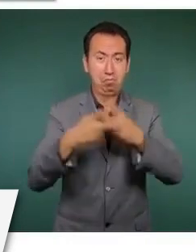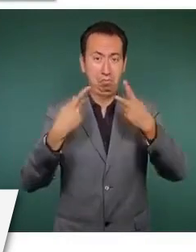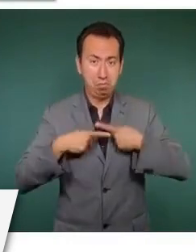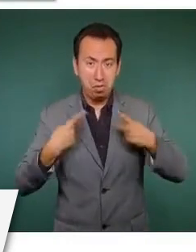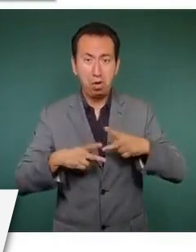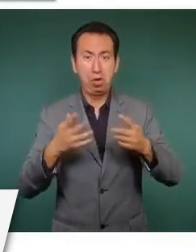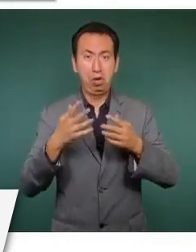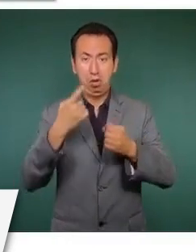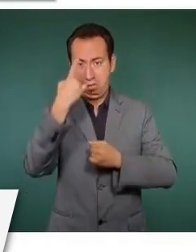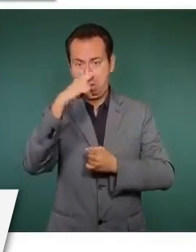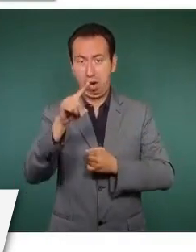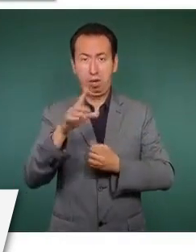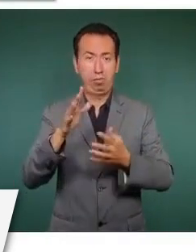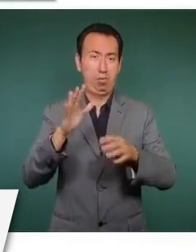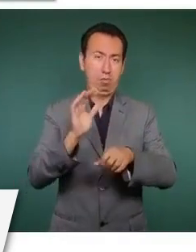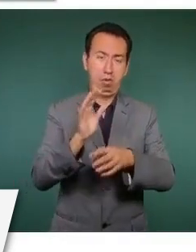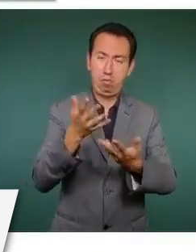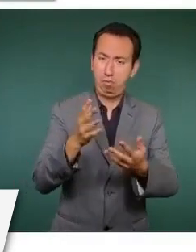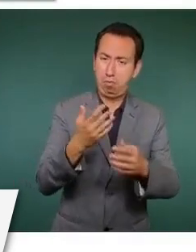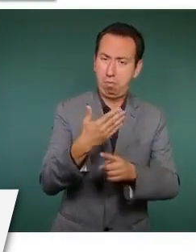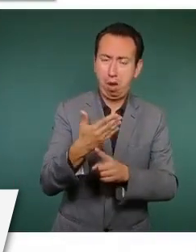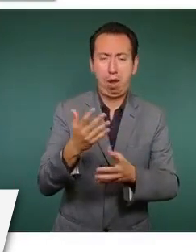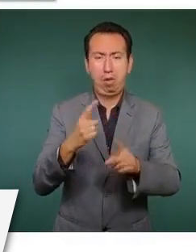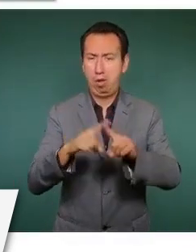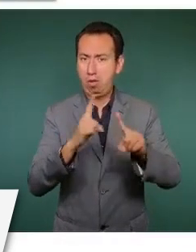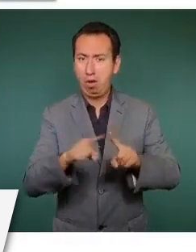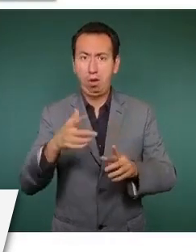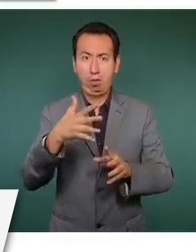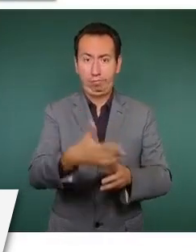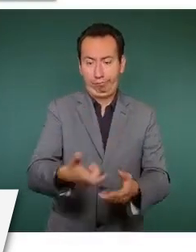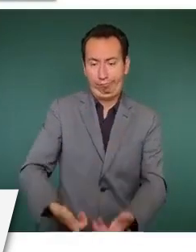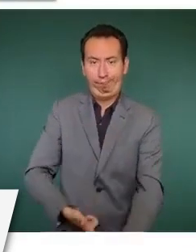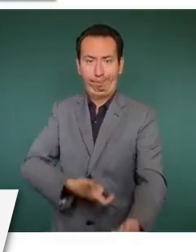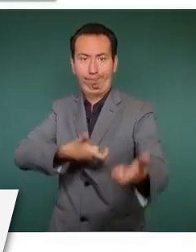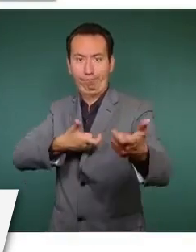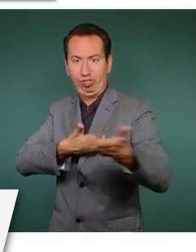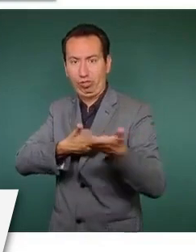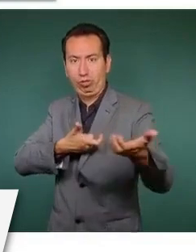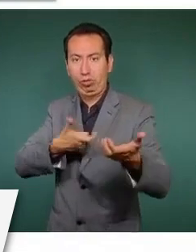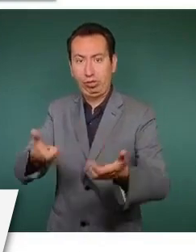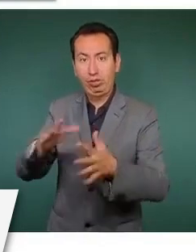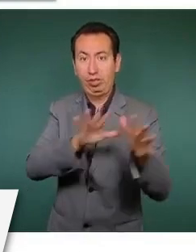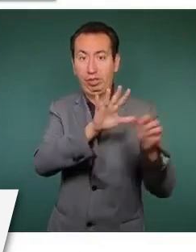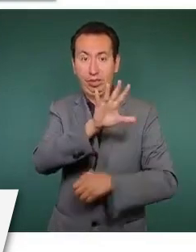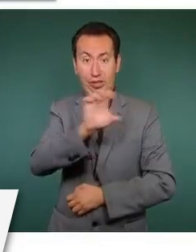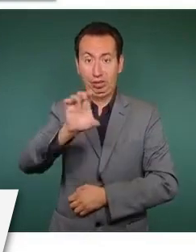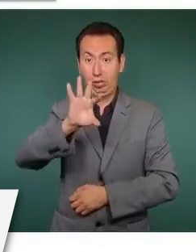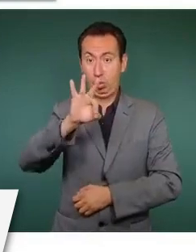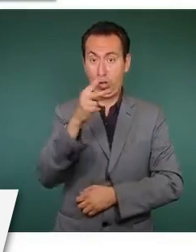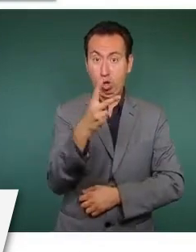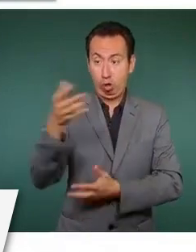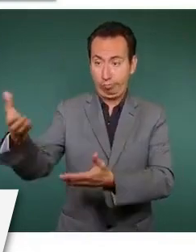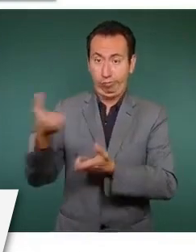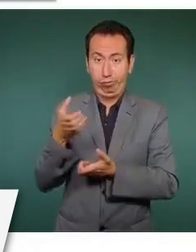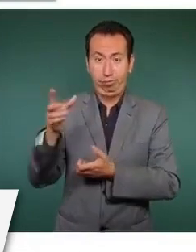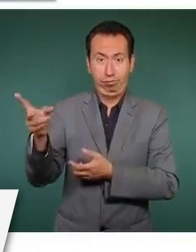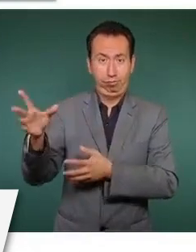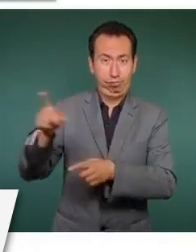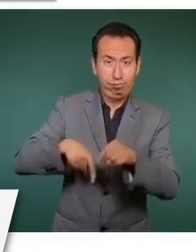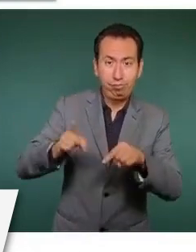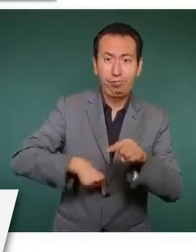a aseguramientos. Por ejemplo, en armas largas llevamos 542, pero de esas